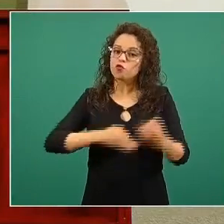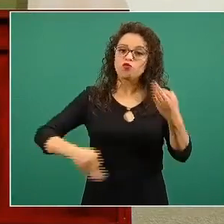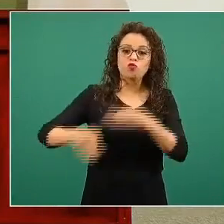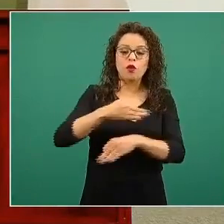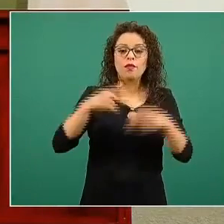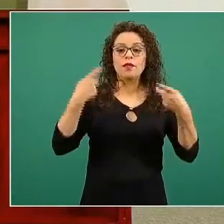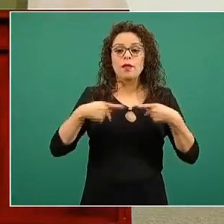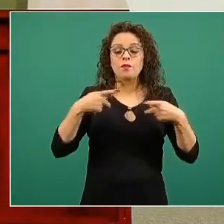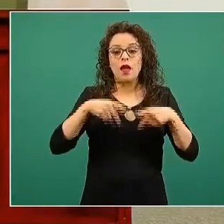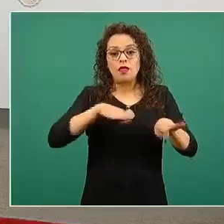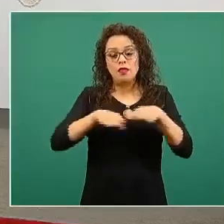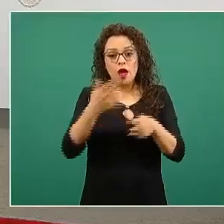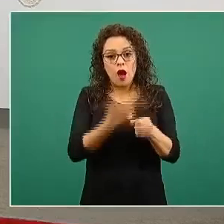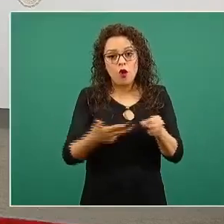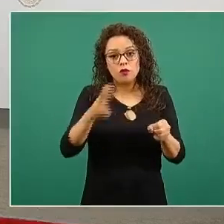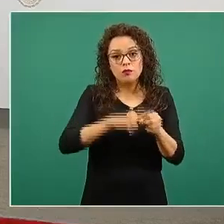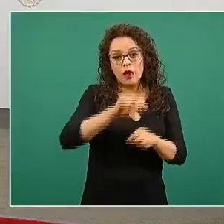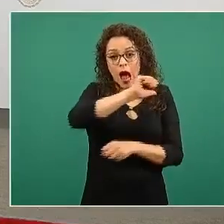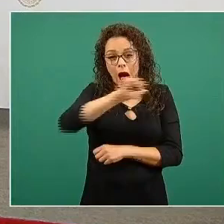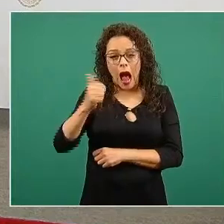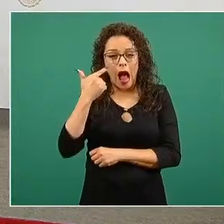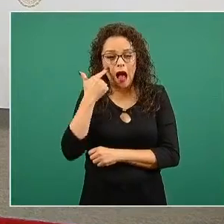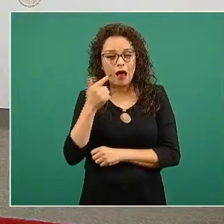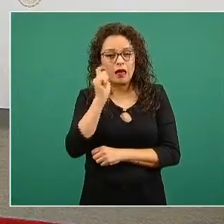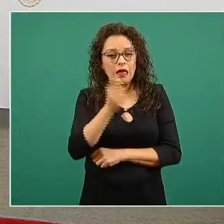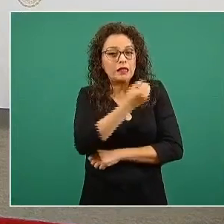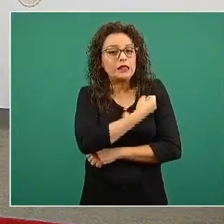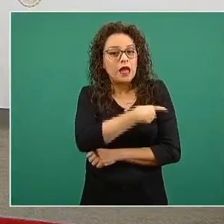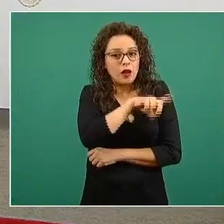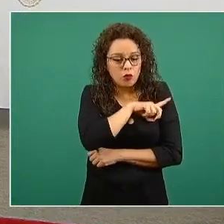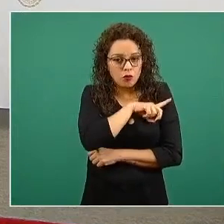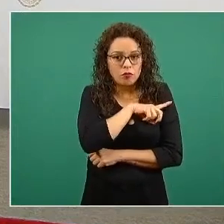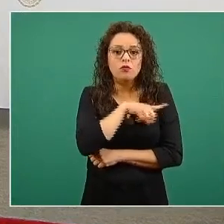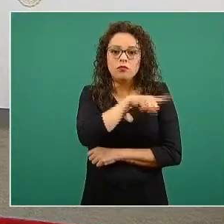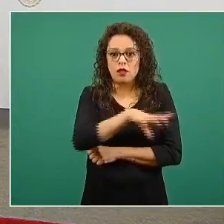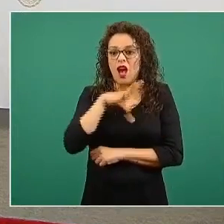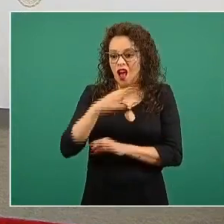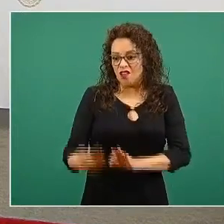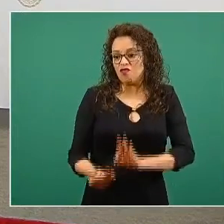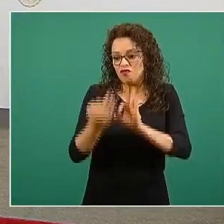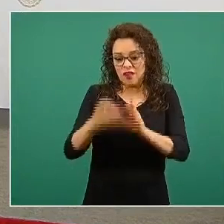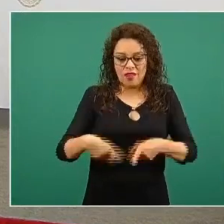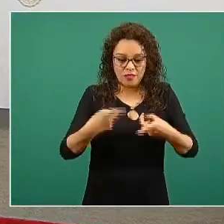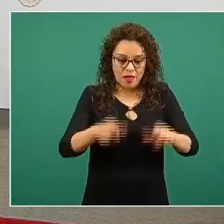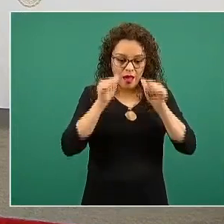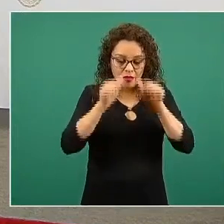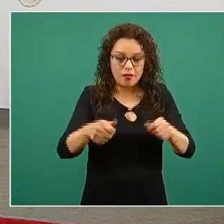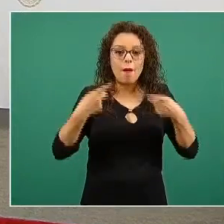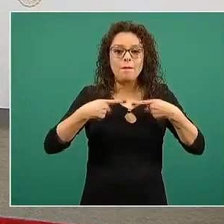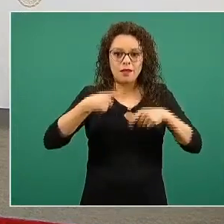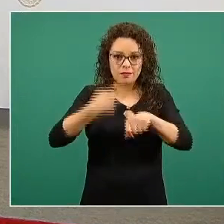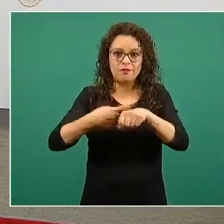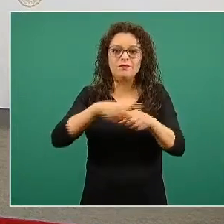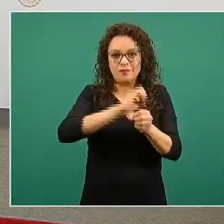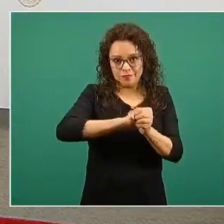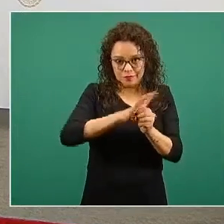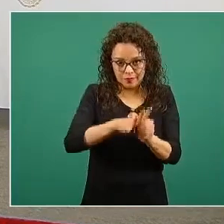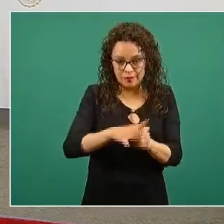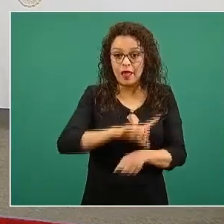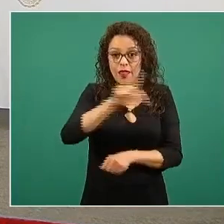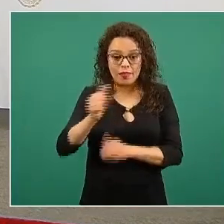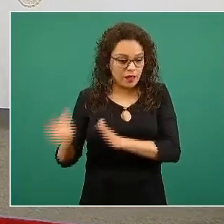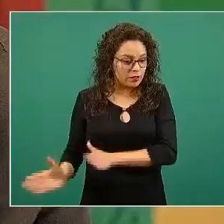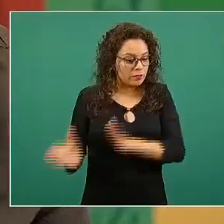salud o personas involucradas en la atención de pacientes COVID. Luego vendrá entonces precisamente la etapa de los